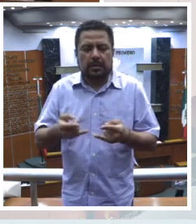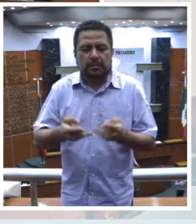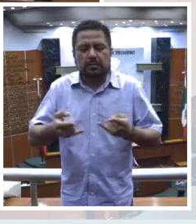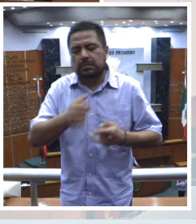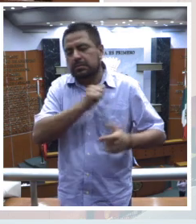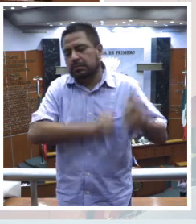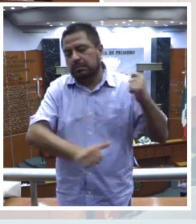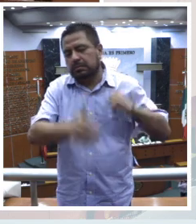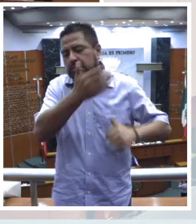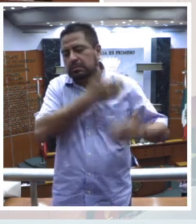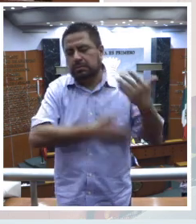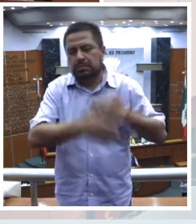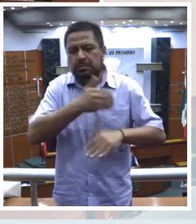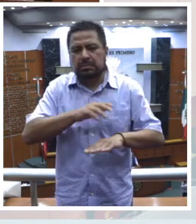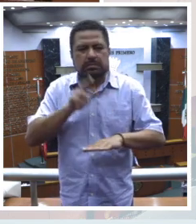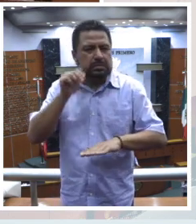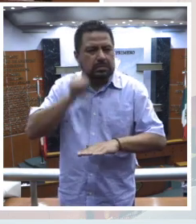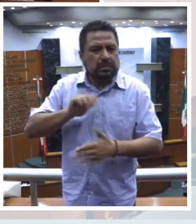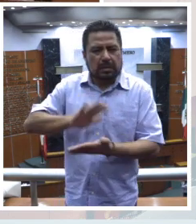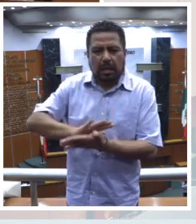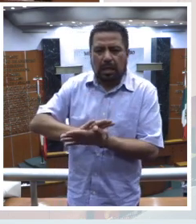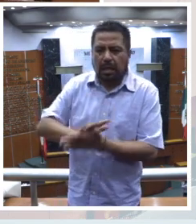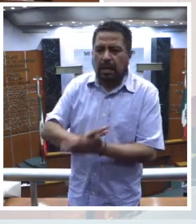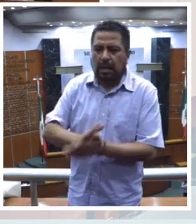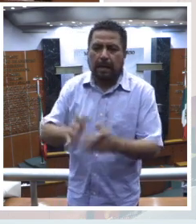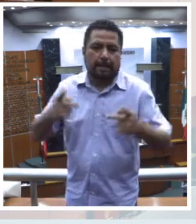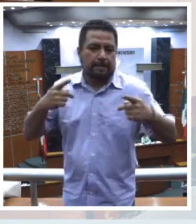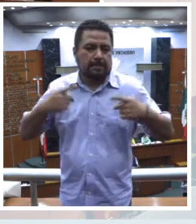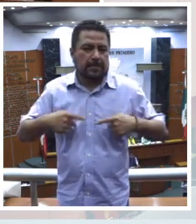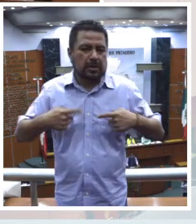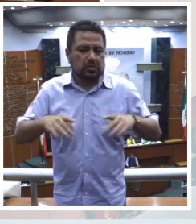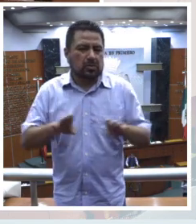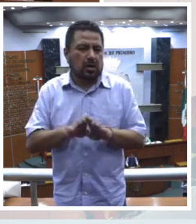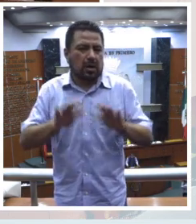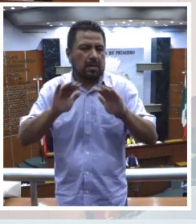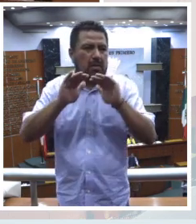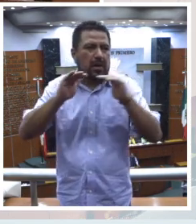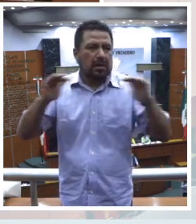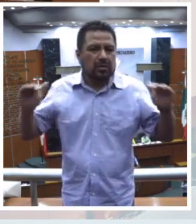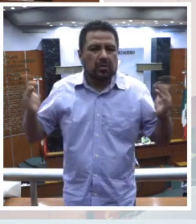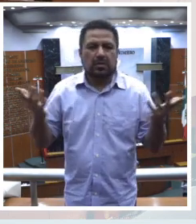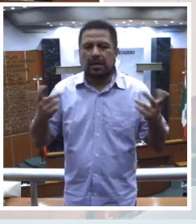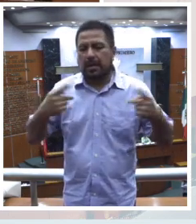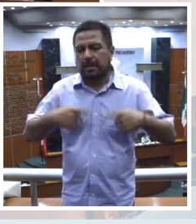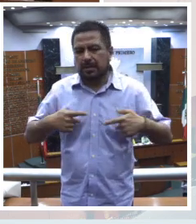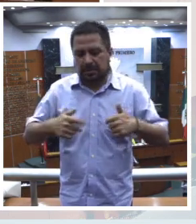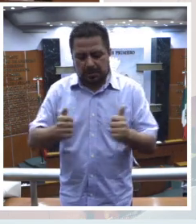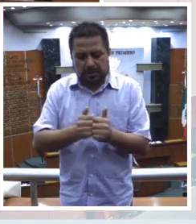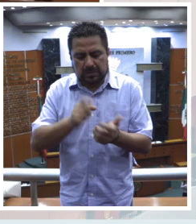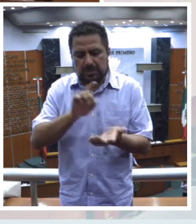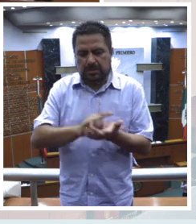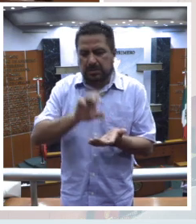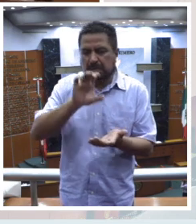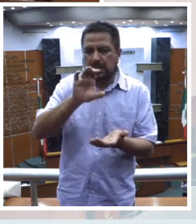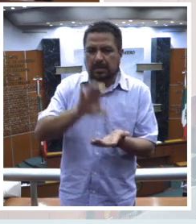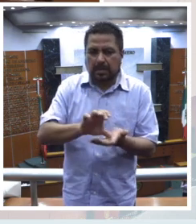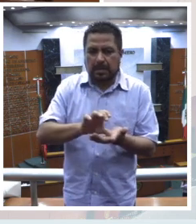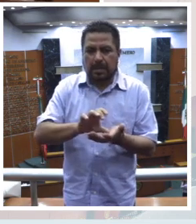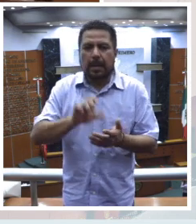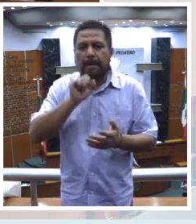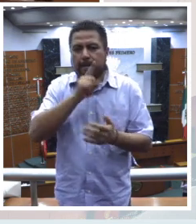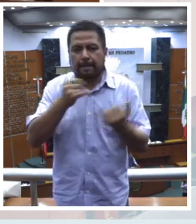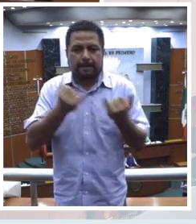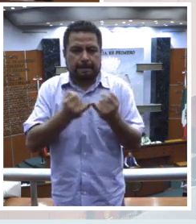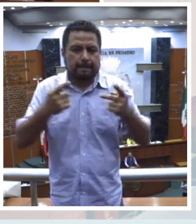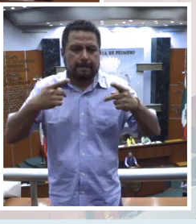históricamente vulnerados, como las personas adultas mayores, las personas con discapacidad y